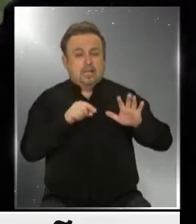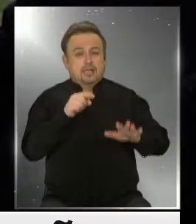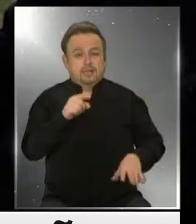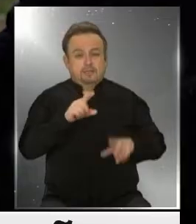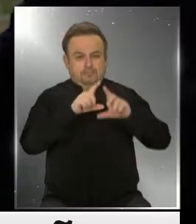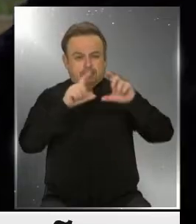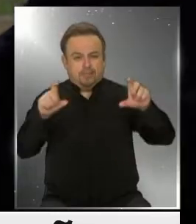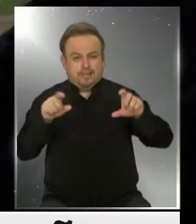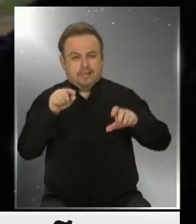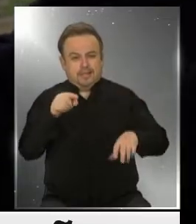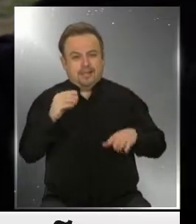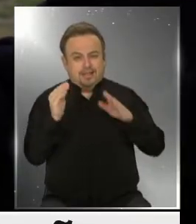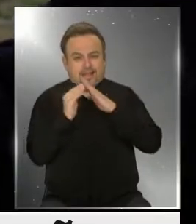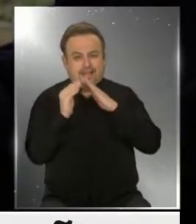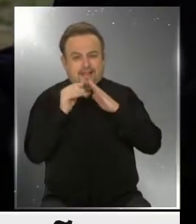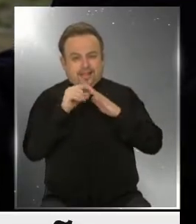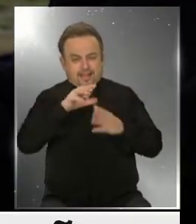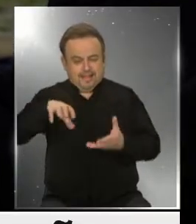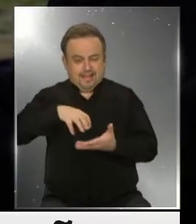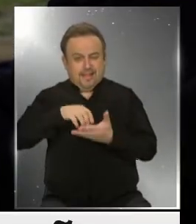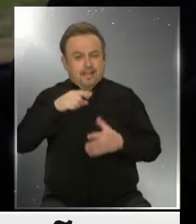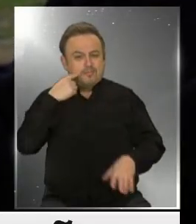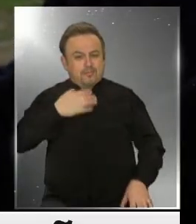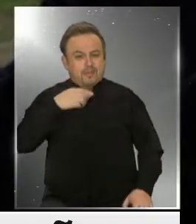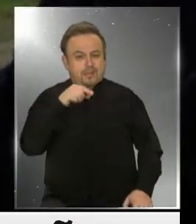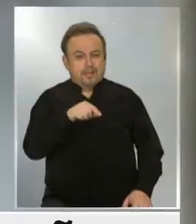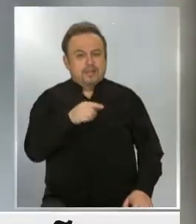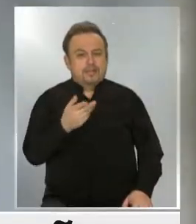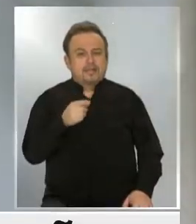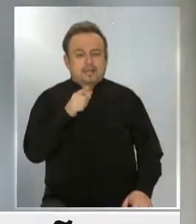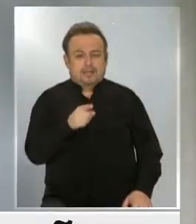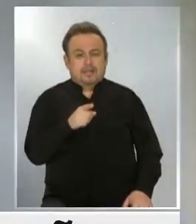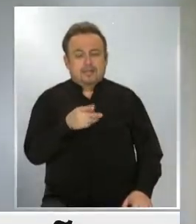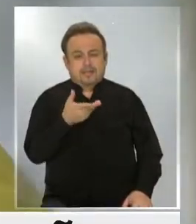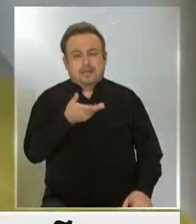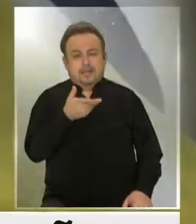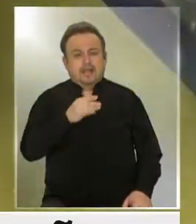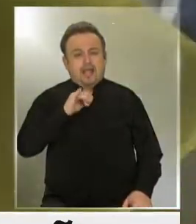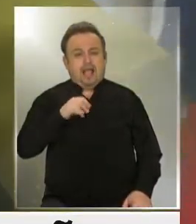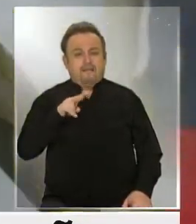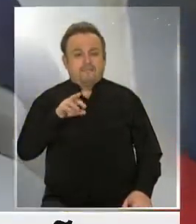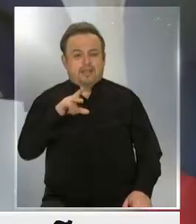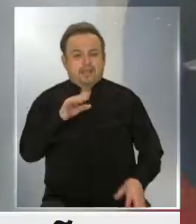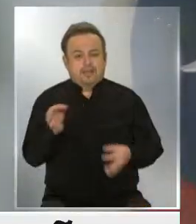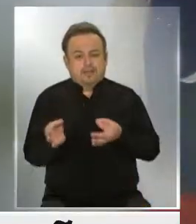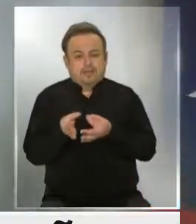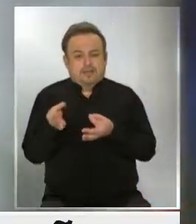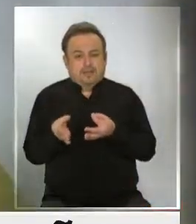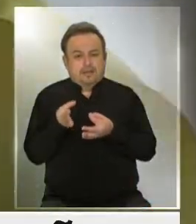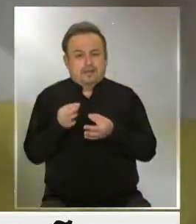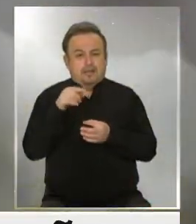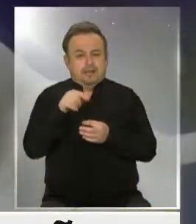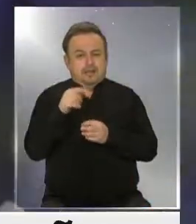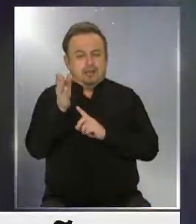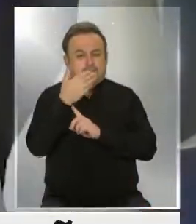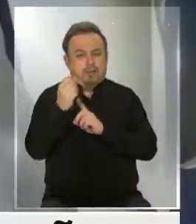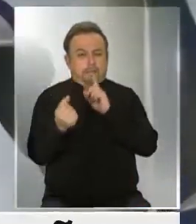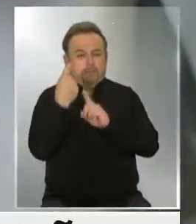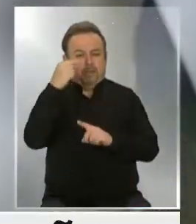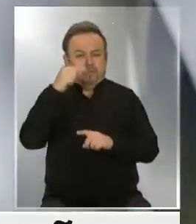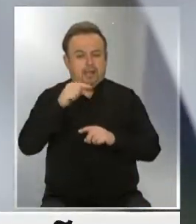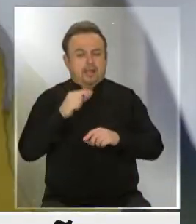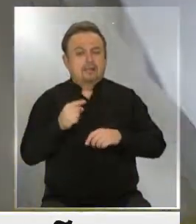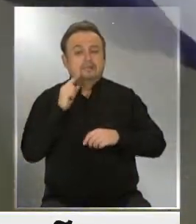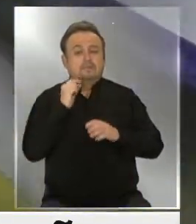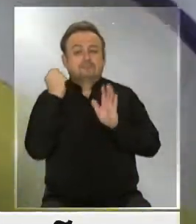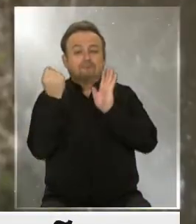principal que vemos es esta pileta, de gran importancia histórica, pues es la pileta donde Javiera Carrera bordó nuestro primer símbolo patrio, la